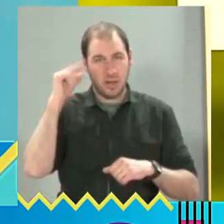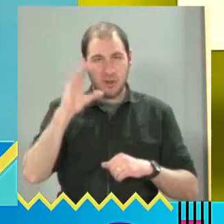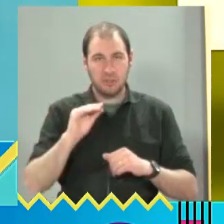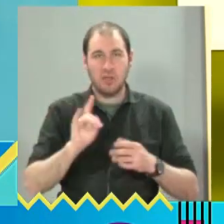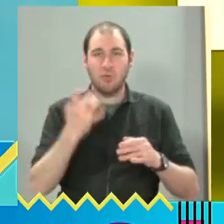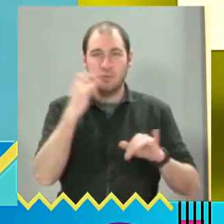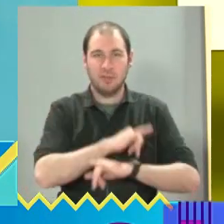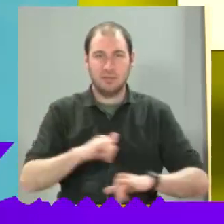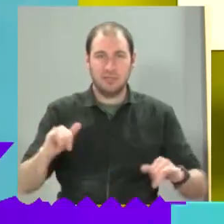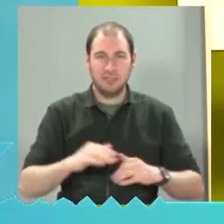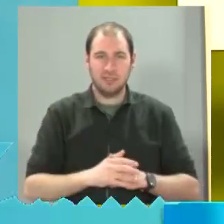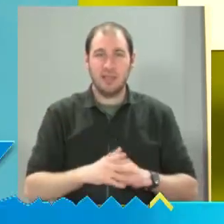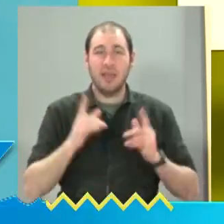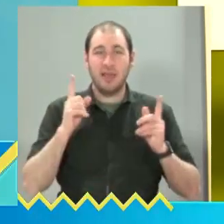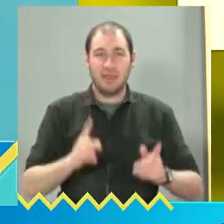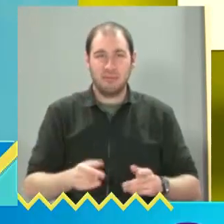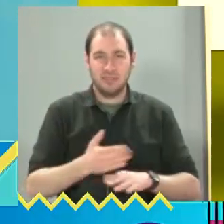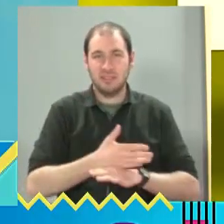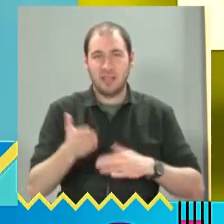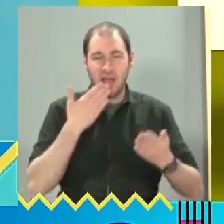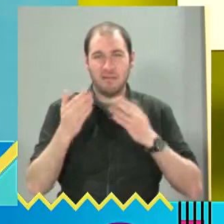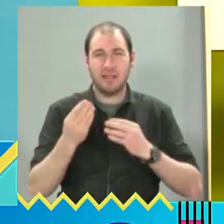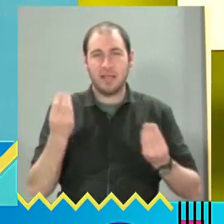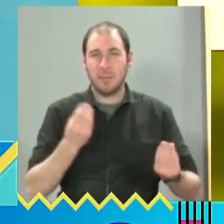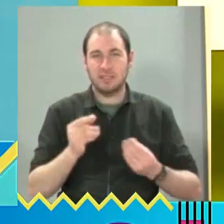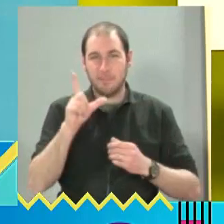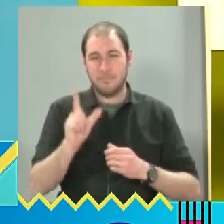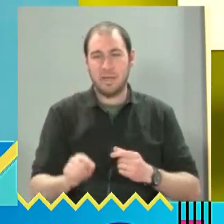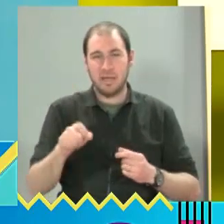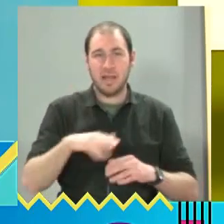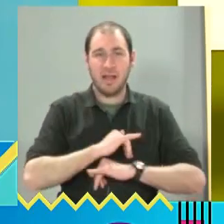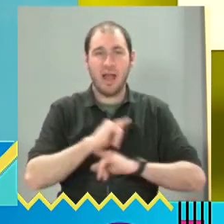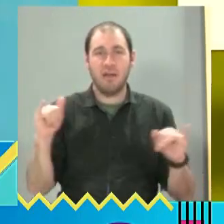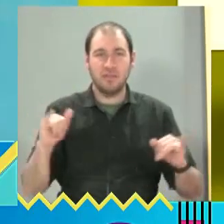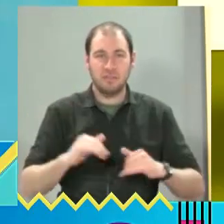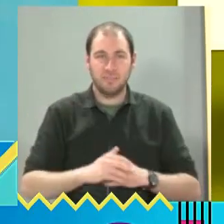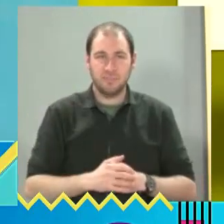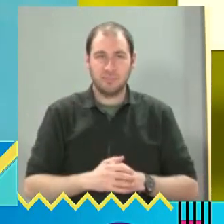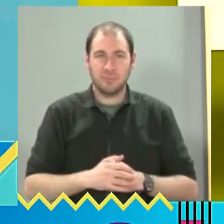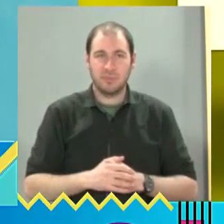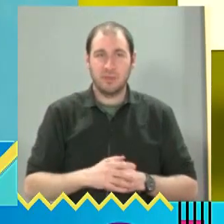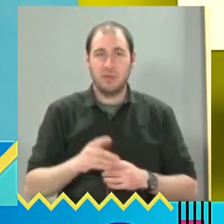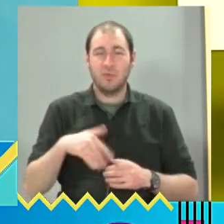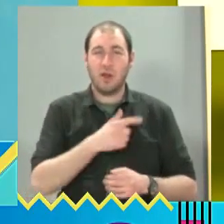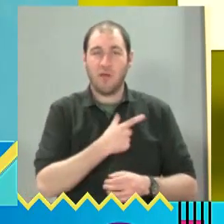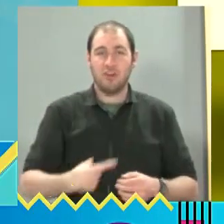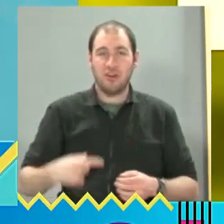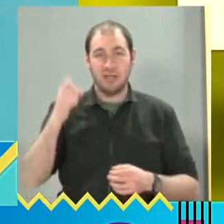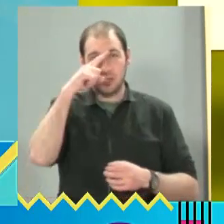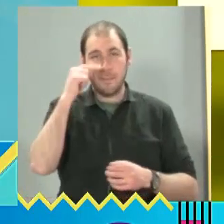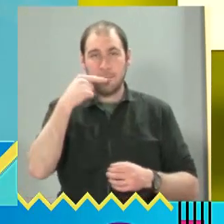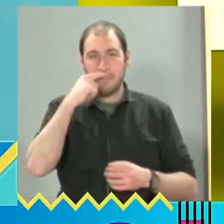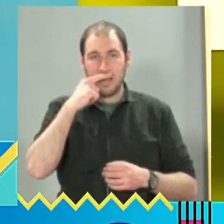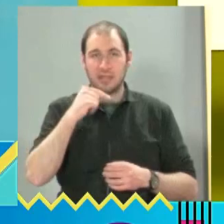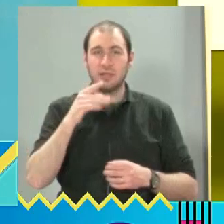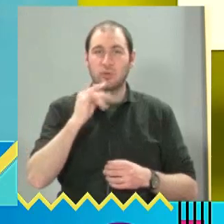con Universidad Noticias y por supuesto seguir hablando de la situación del país, este anuncio que se hizo desde el Ejecutivo Nacional, Mauricio